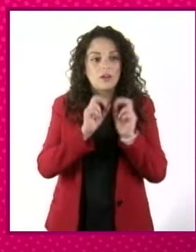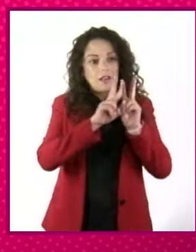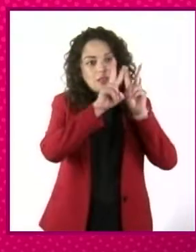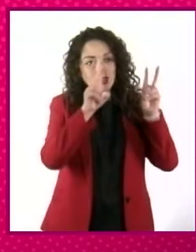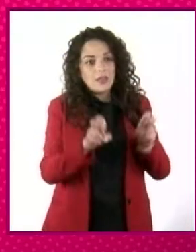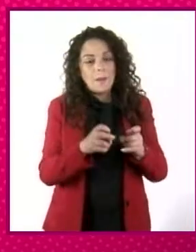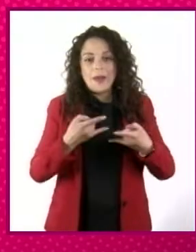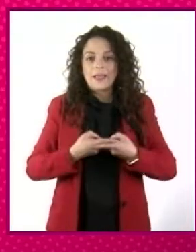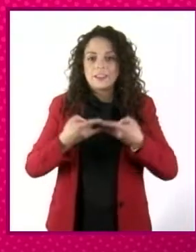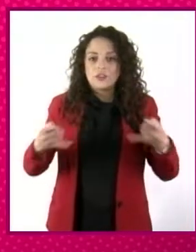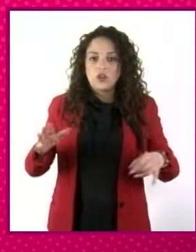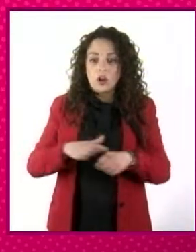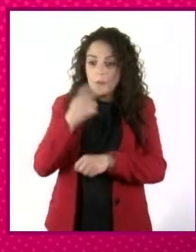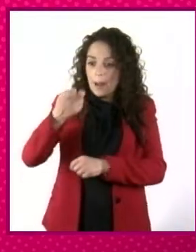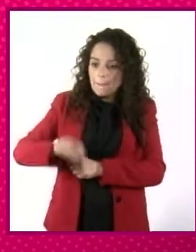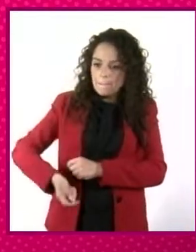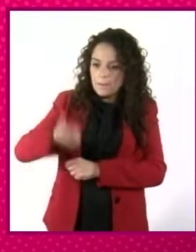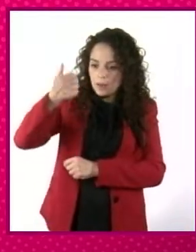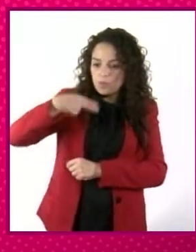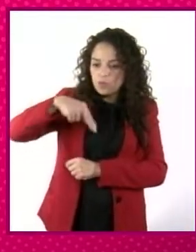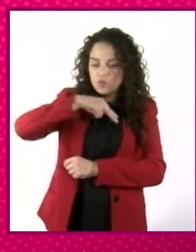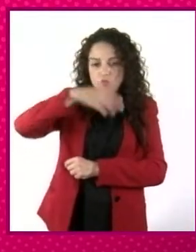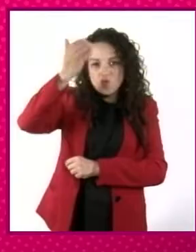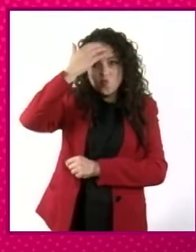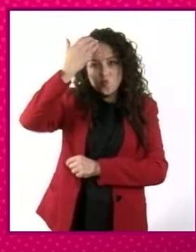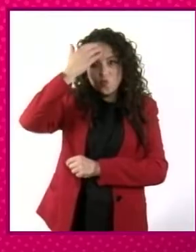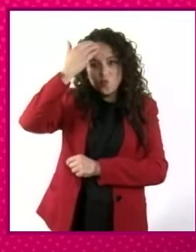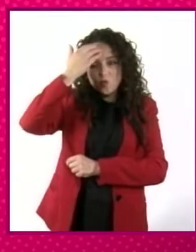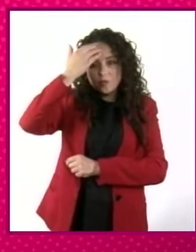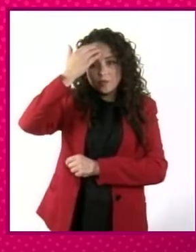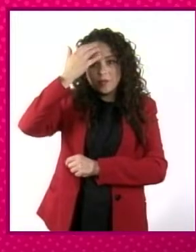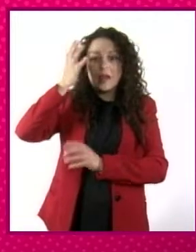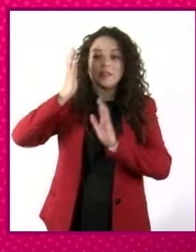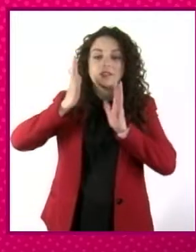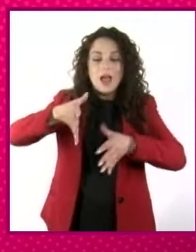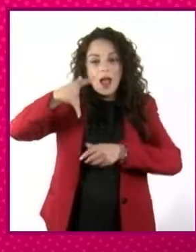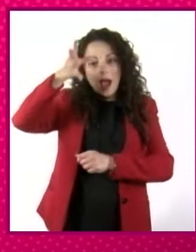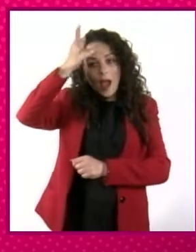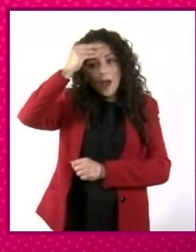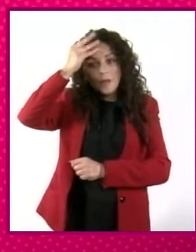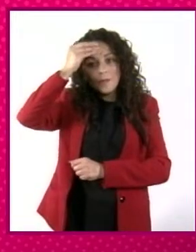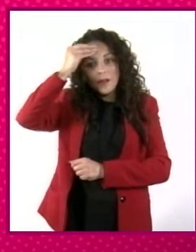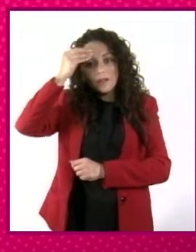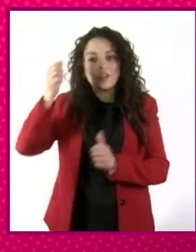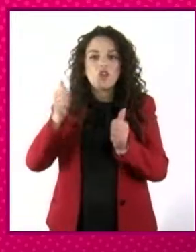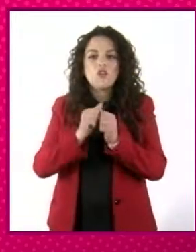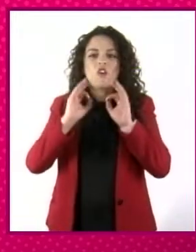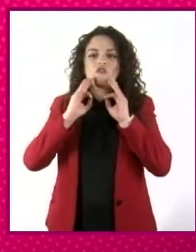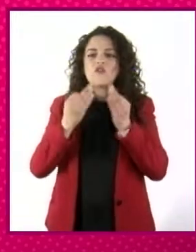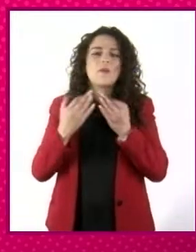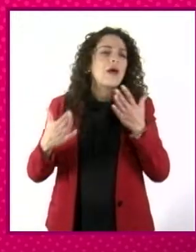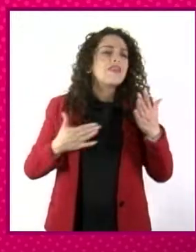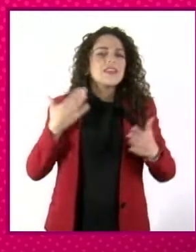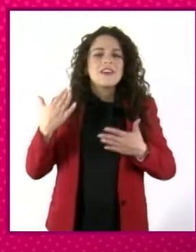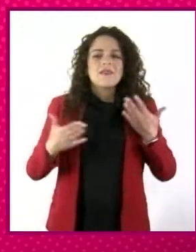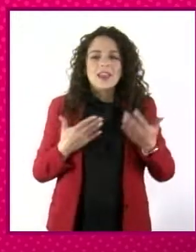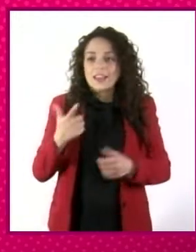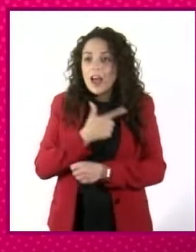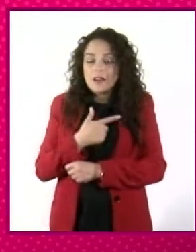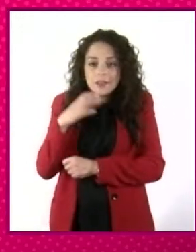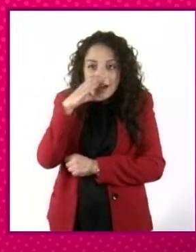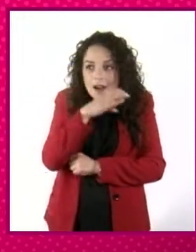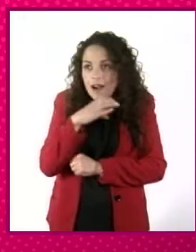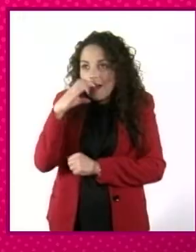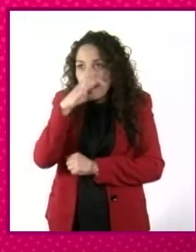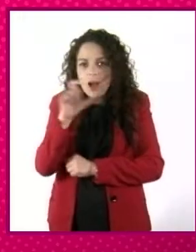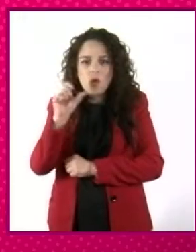es lo primero que conocemos o lo que hemos aprendido de manera más divertida o con más curiosidad. Cuando nos cuentan